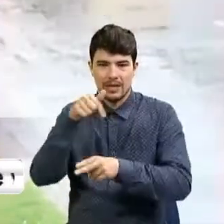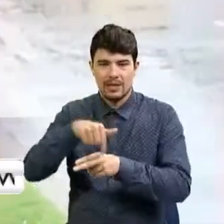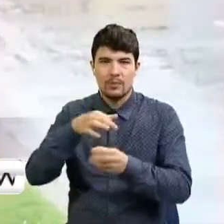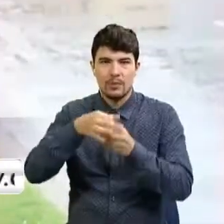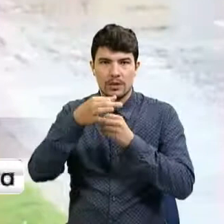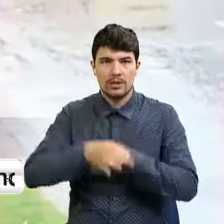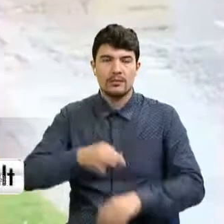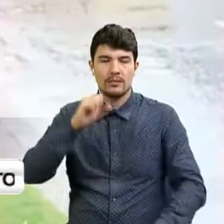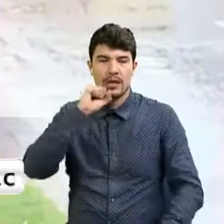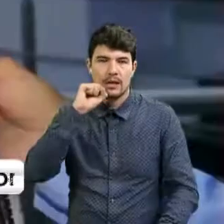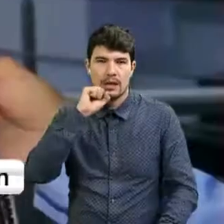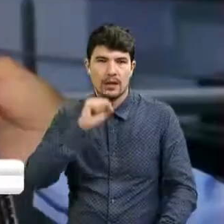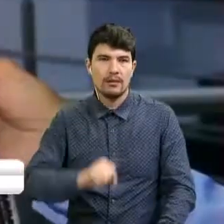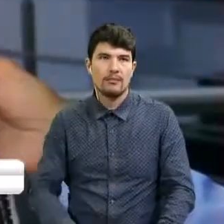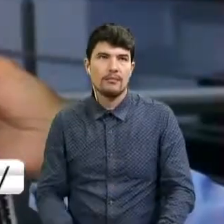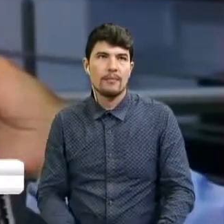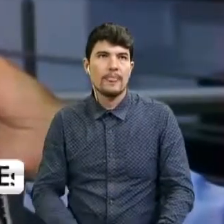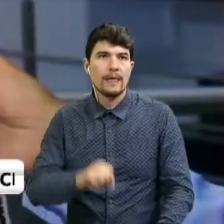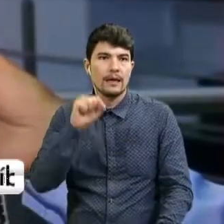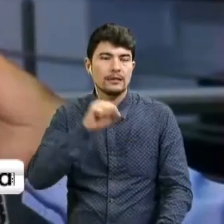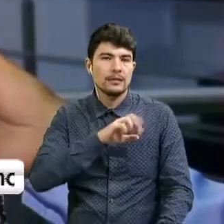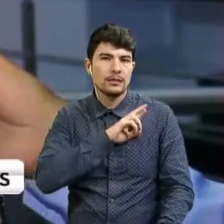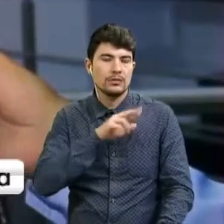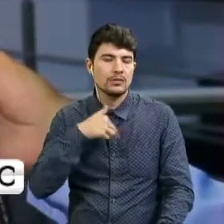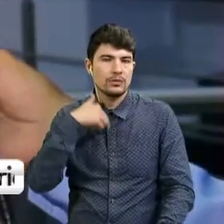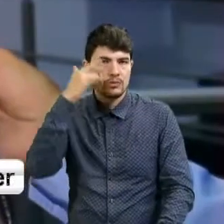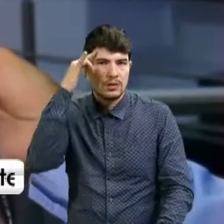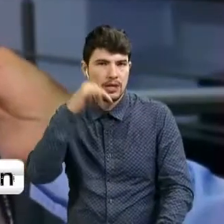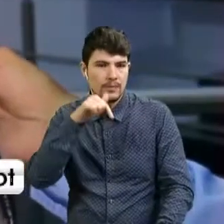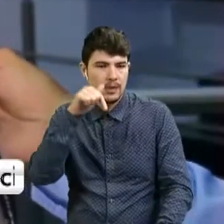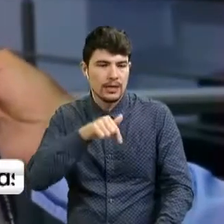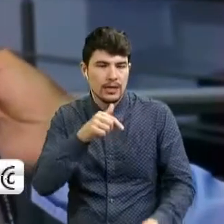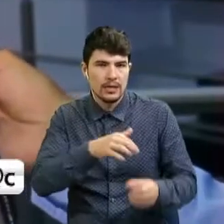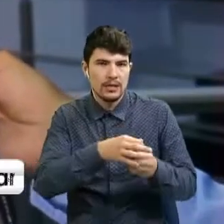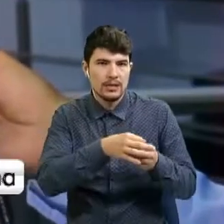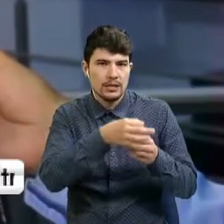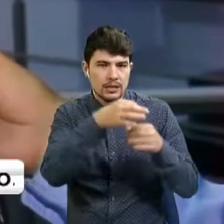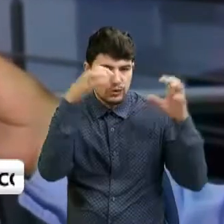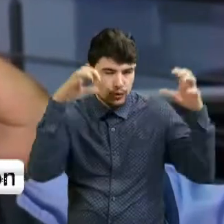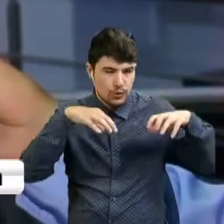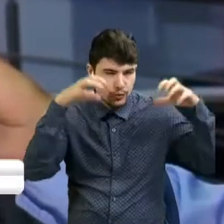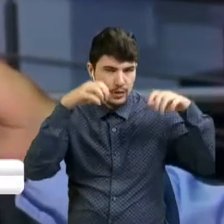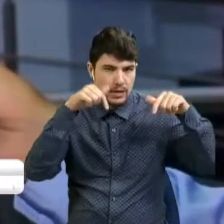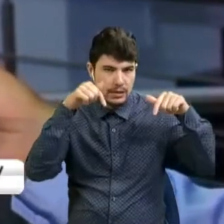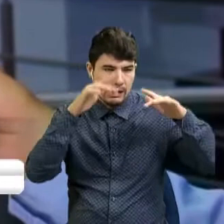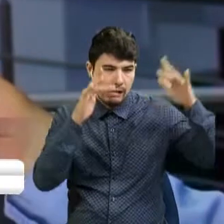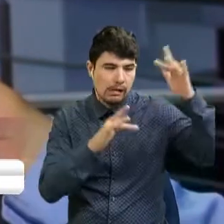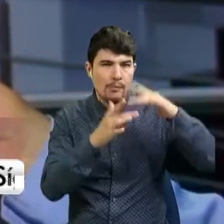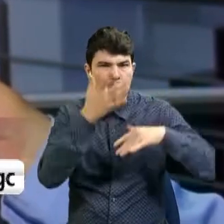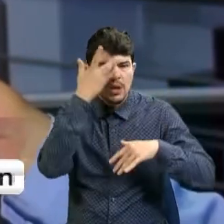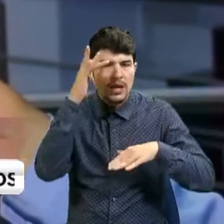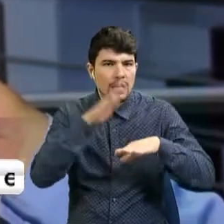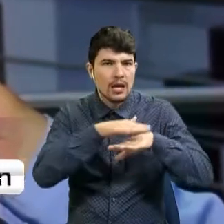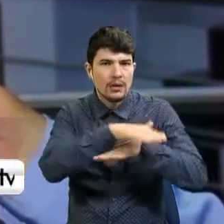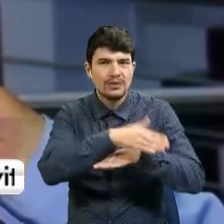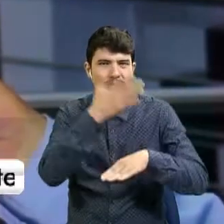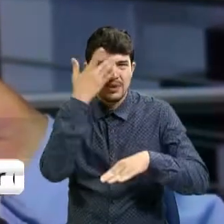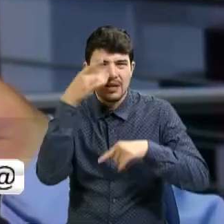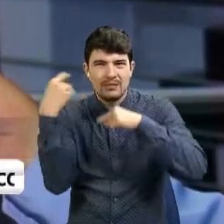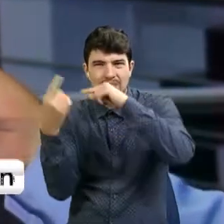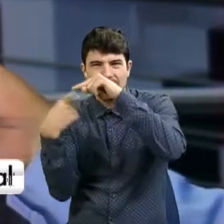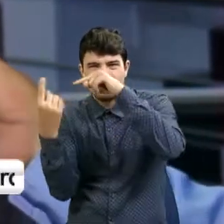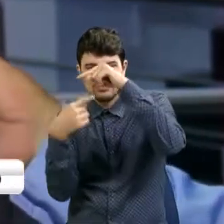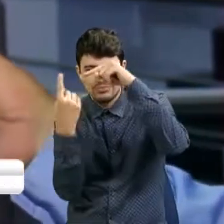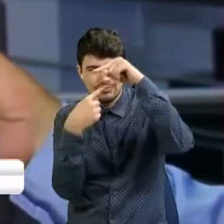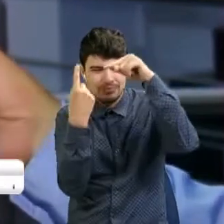municipio. Creemos que estas lluvias atípicas en el país son producto de los huracanes que se han